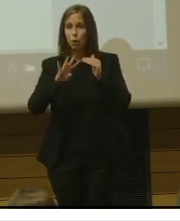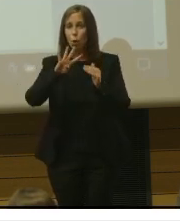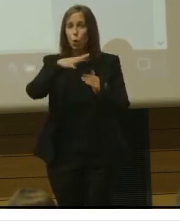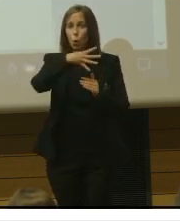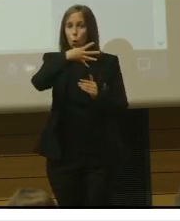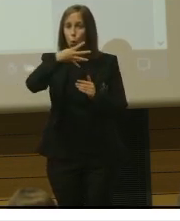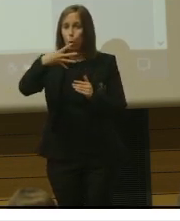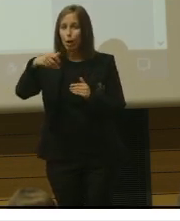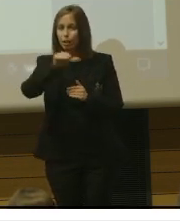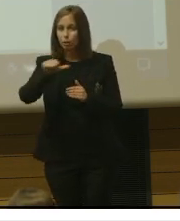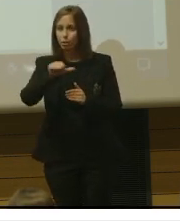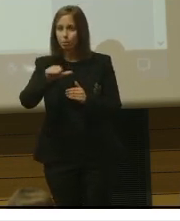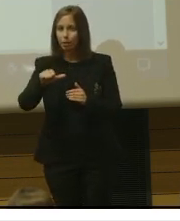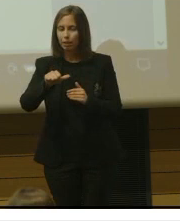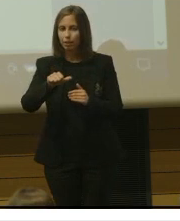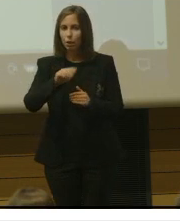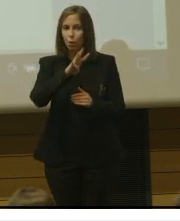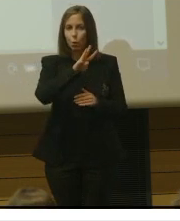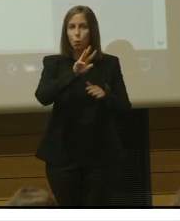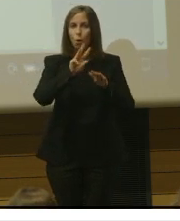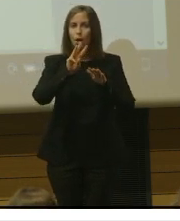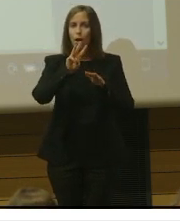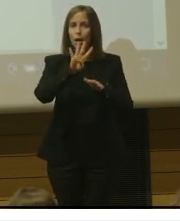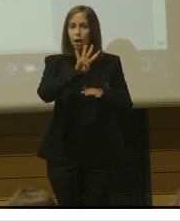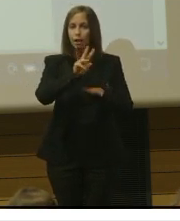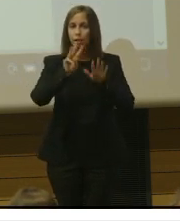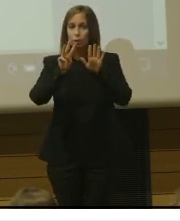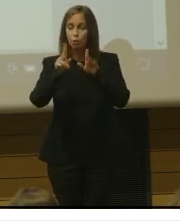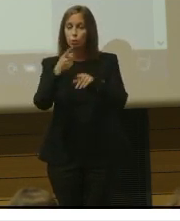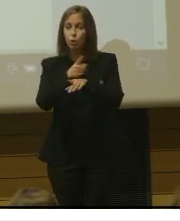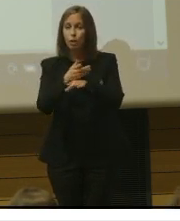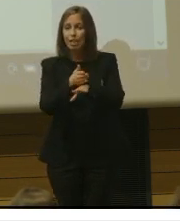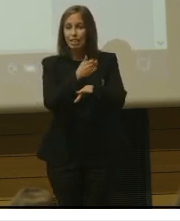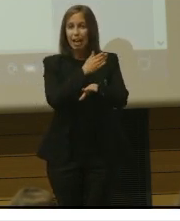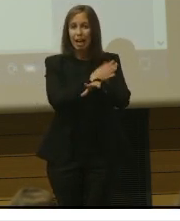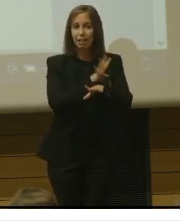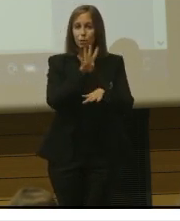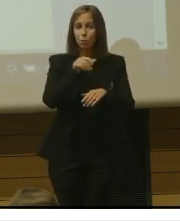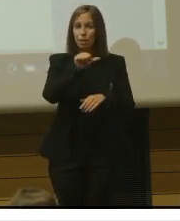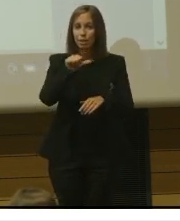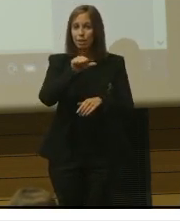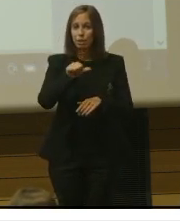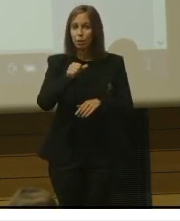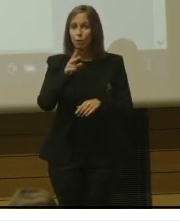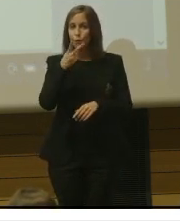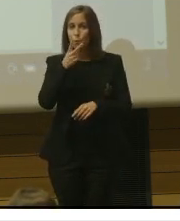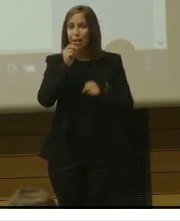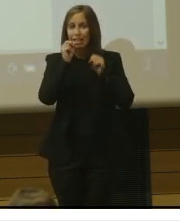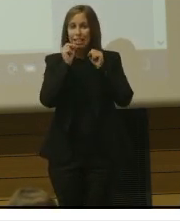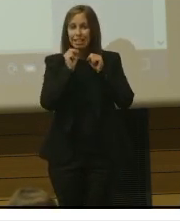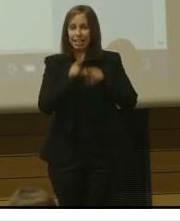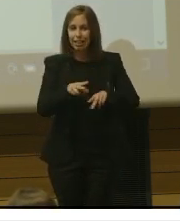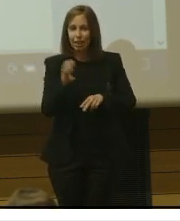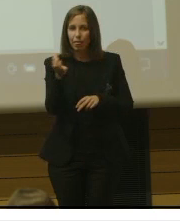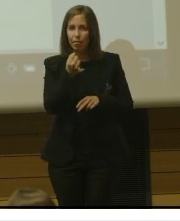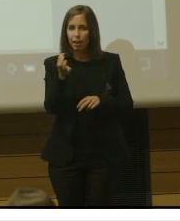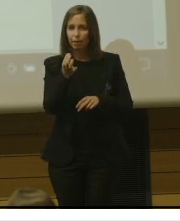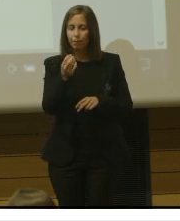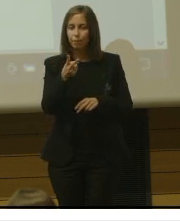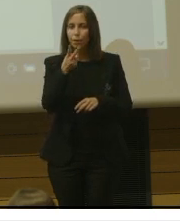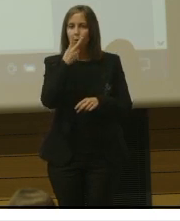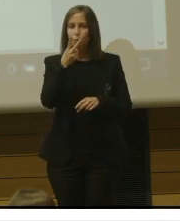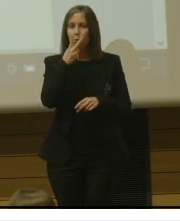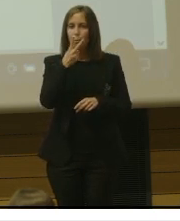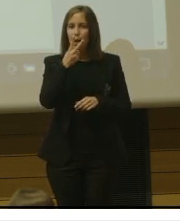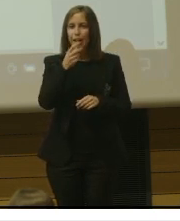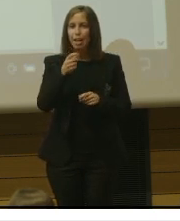semanas, ¿vale? 48 horas antes de la cuarta sesión les pedimos que vengan abstinentes. ¿Qué hacemos? Reducimos el número de cigarrillos que fuman al